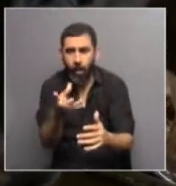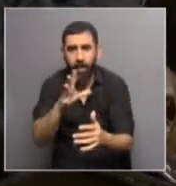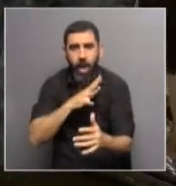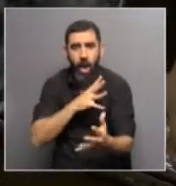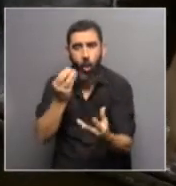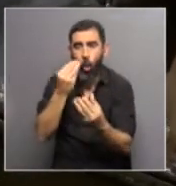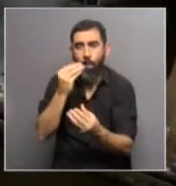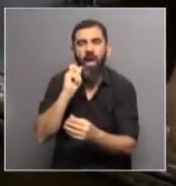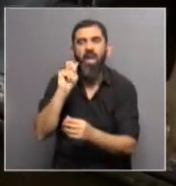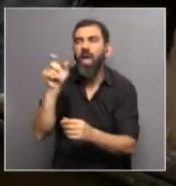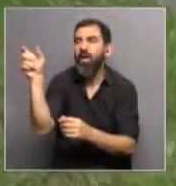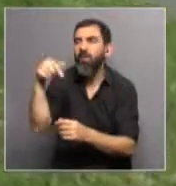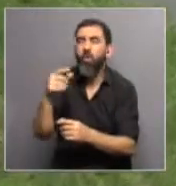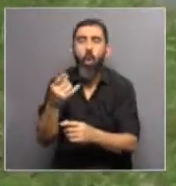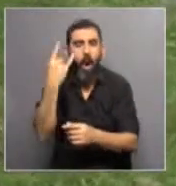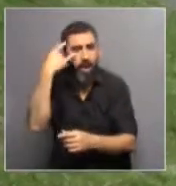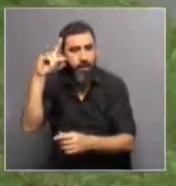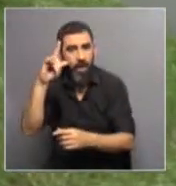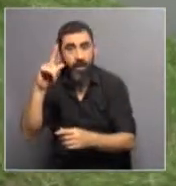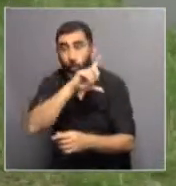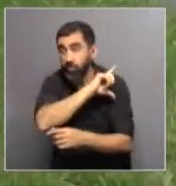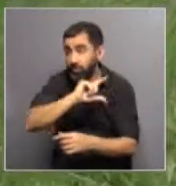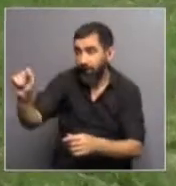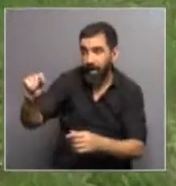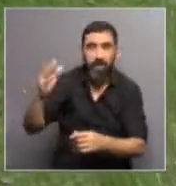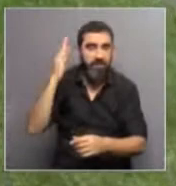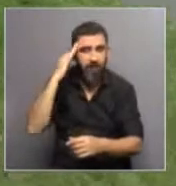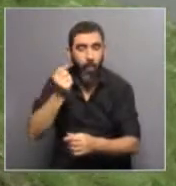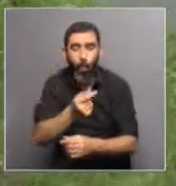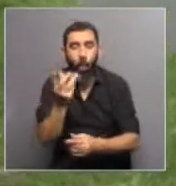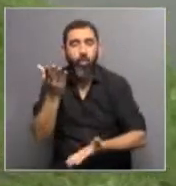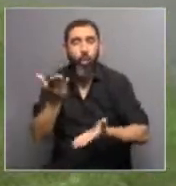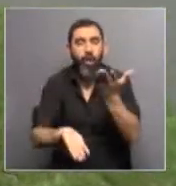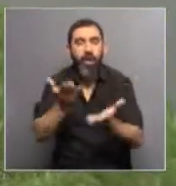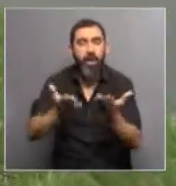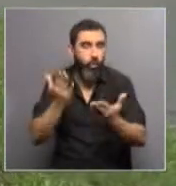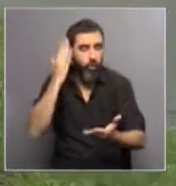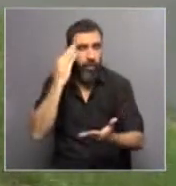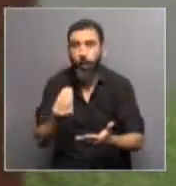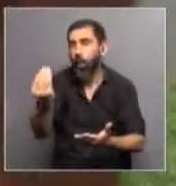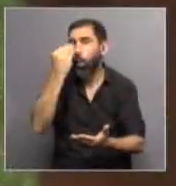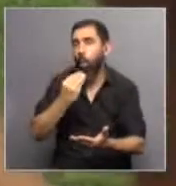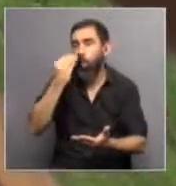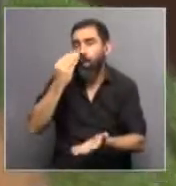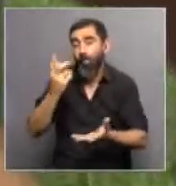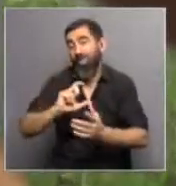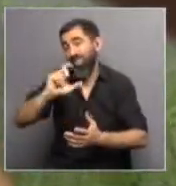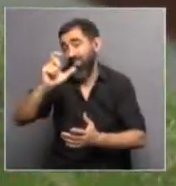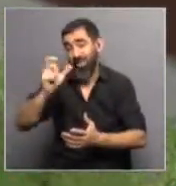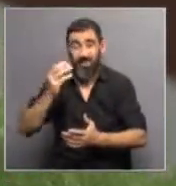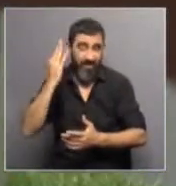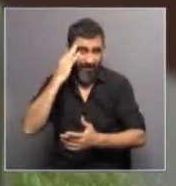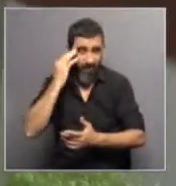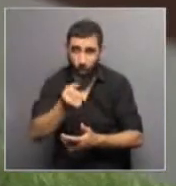qué animal vino a comer, y cuando se va, se registra nuevamente que el animal se retiró por diferencia de peso, cuánto